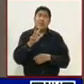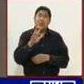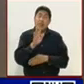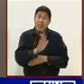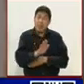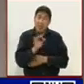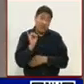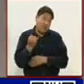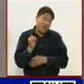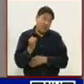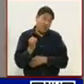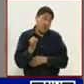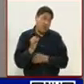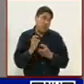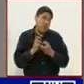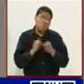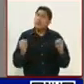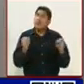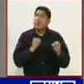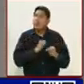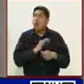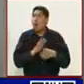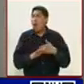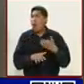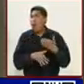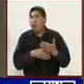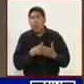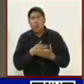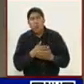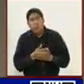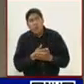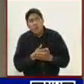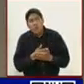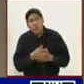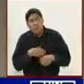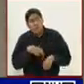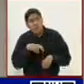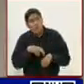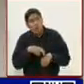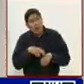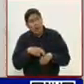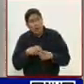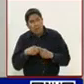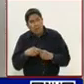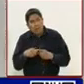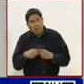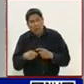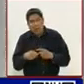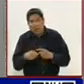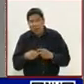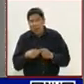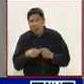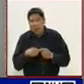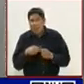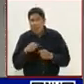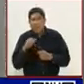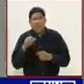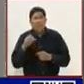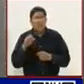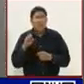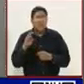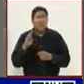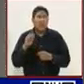de este jueves y destruyó todos estos cultivos de papa, haba, cebada, entre otros productos.